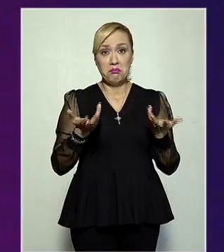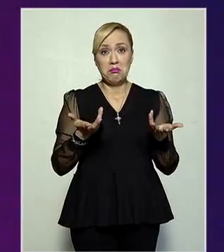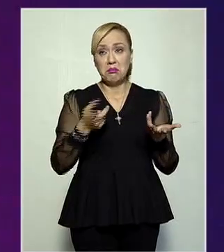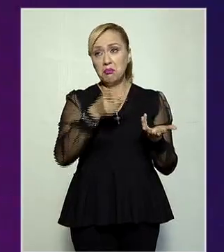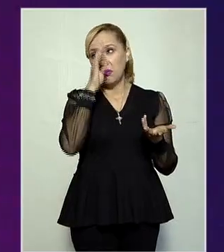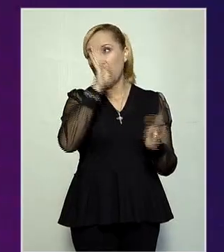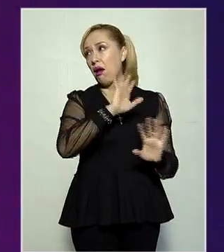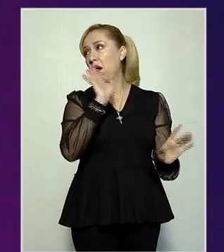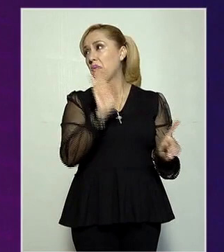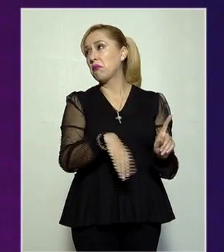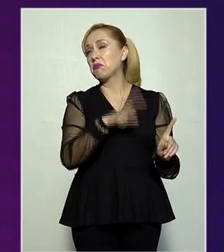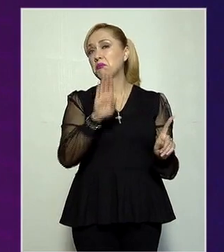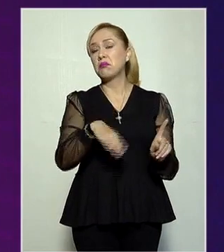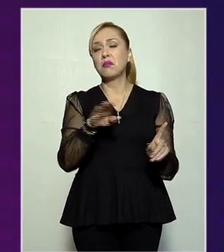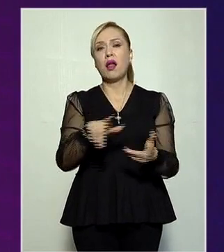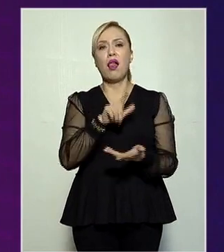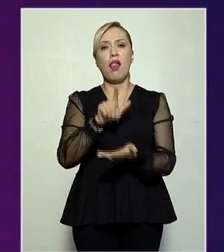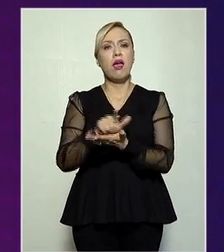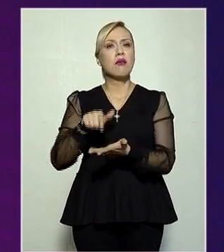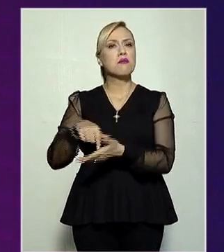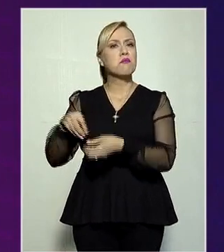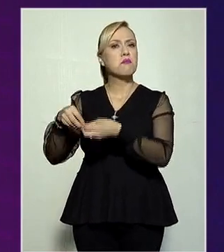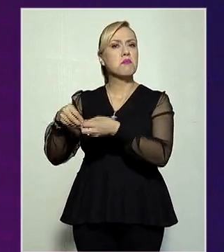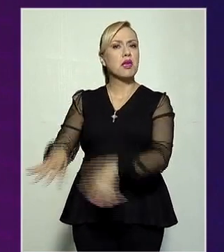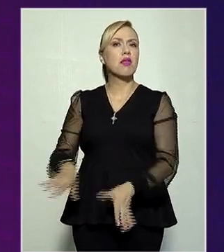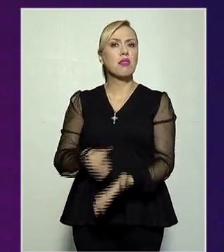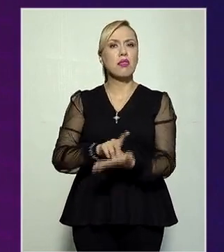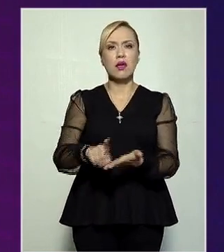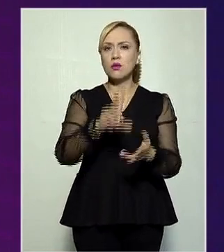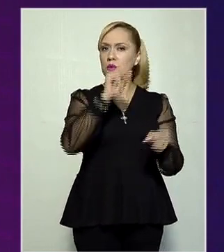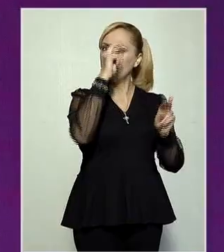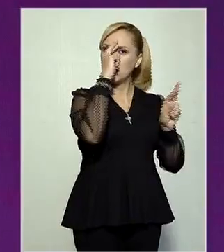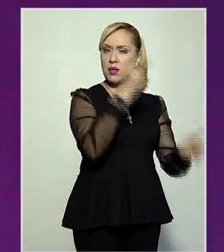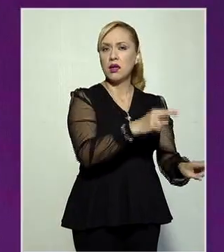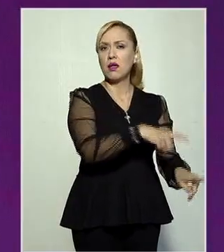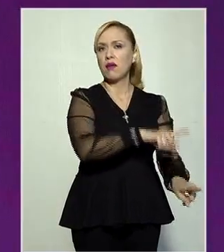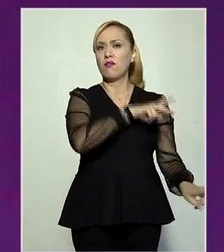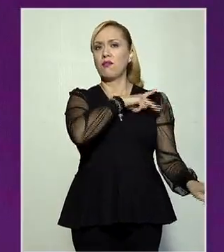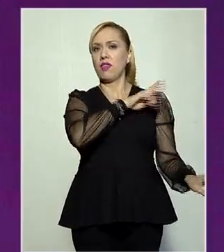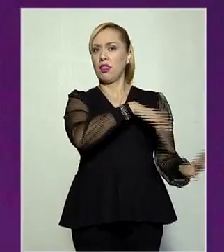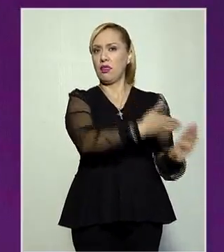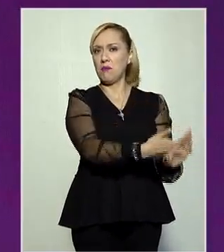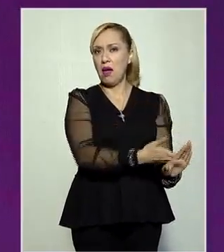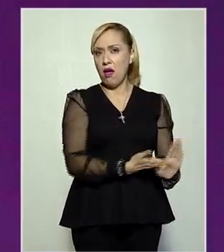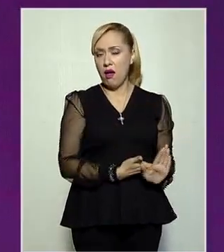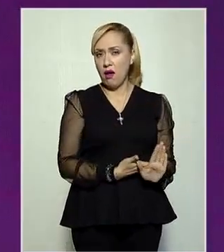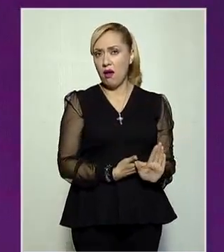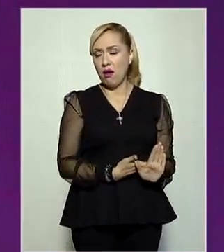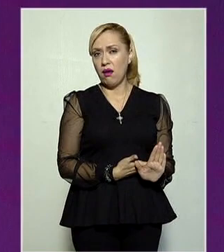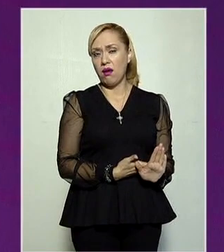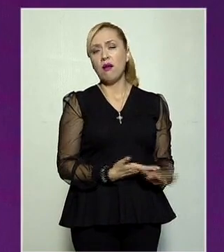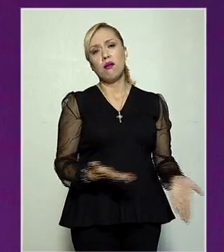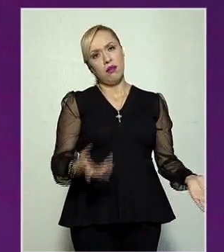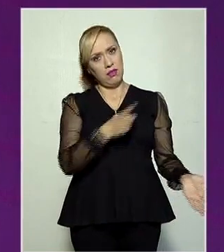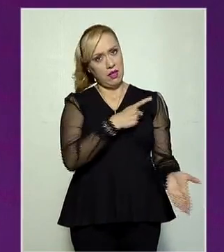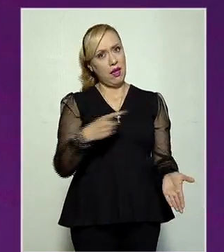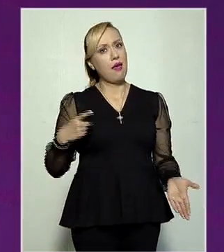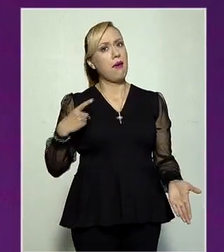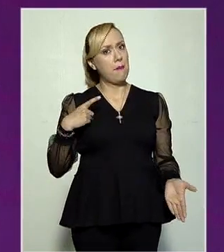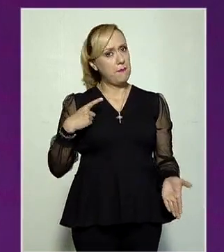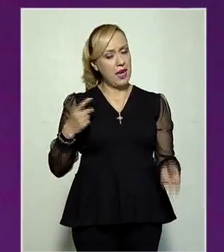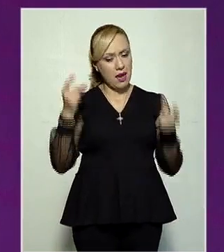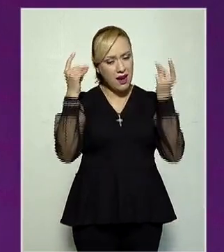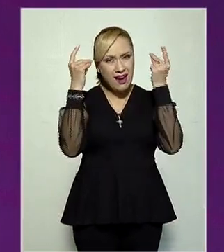las disposiciones legales y principios y derechos que tienen las víctimas, ¿no? Ese es por un lado, o sea, tiene que hacerse por eso de